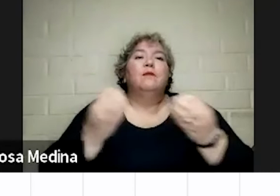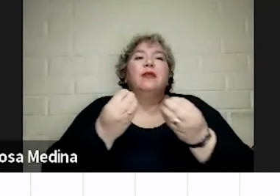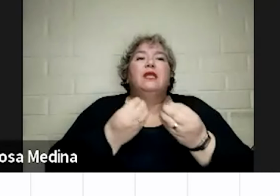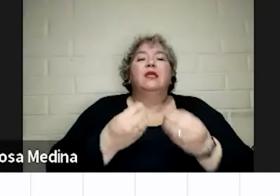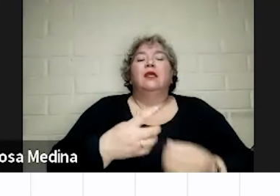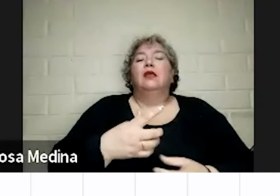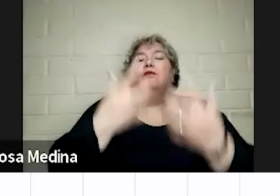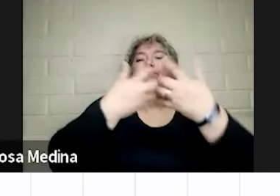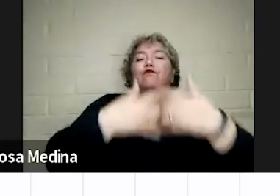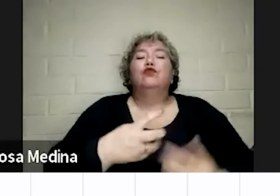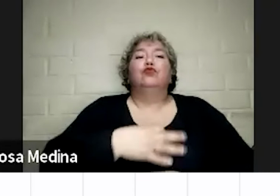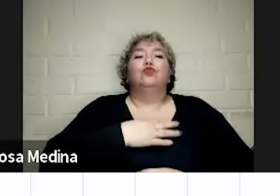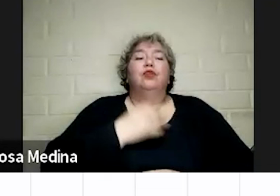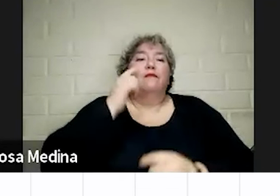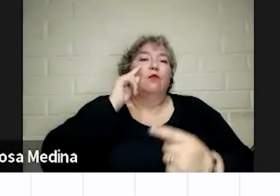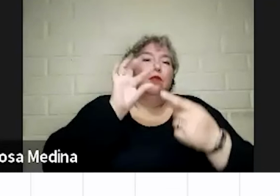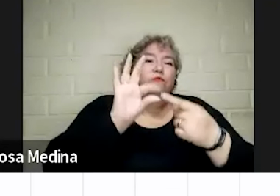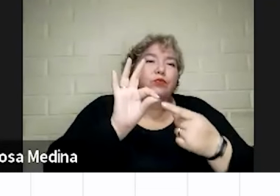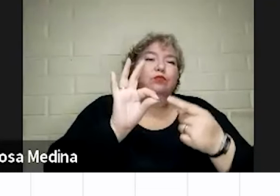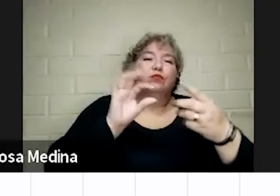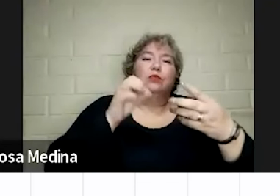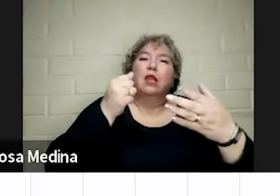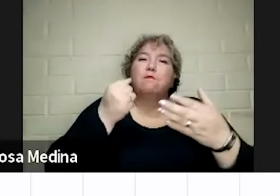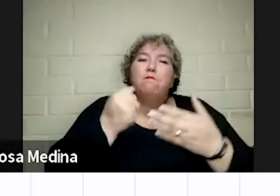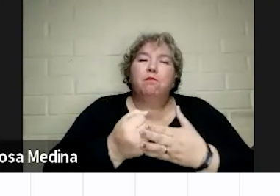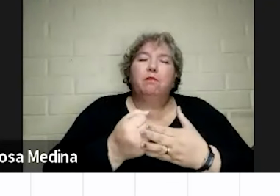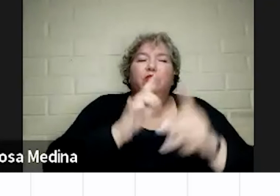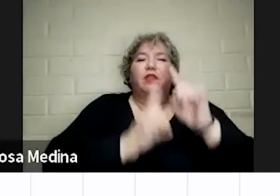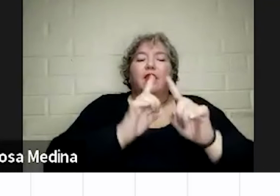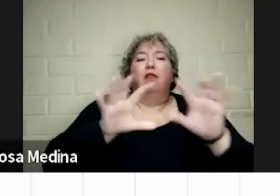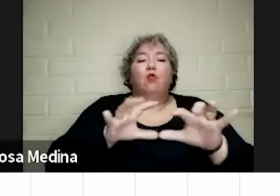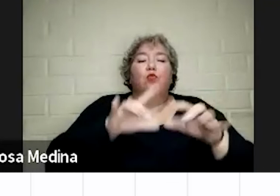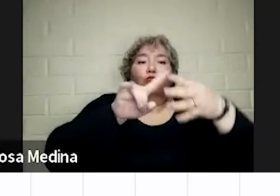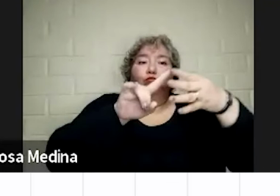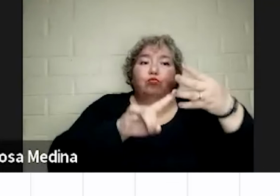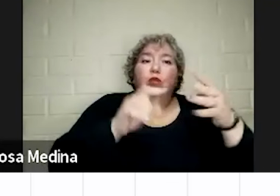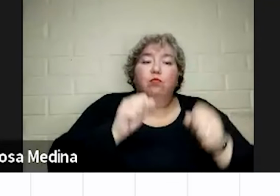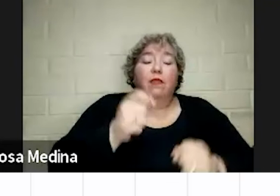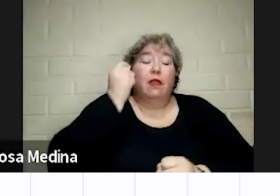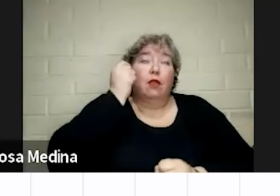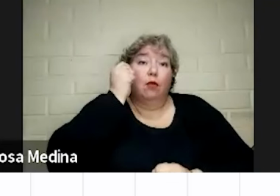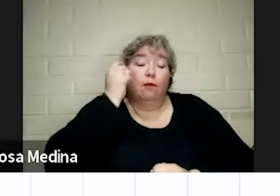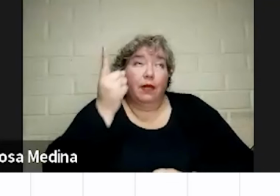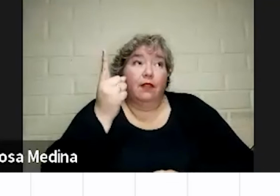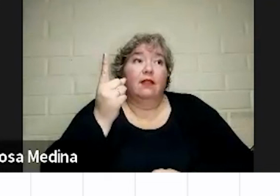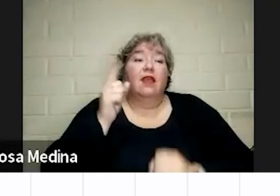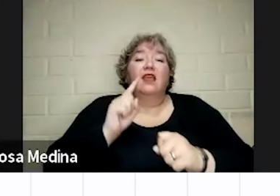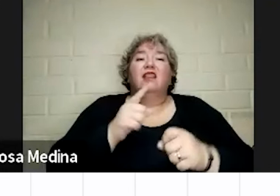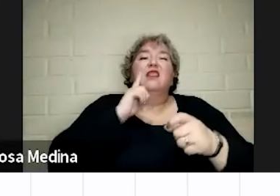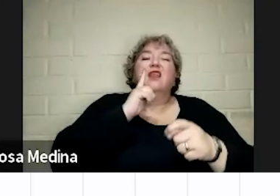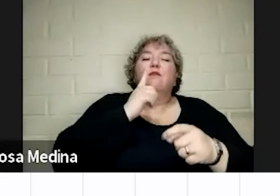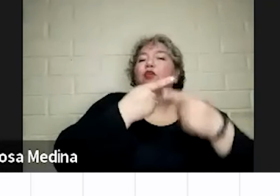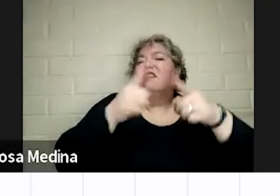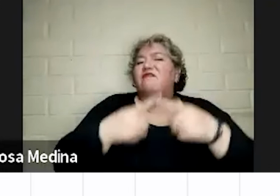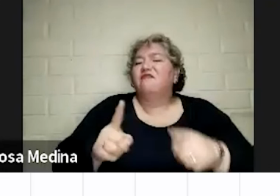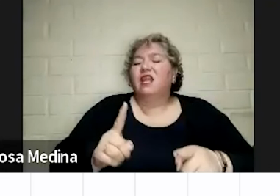puedan identificar el nombre y el impacto de cada uno de sus componentes, y que puedan comprender que todos tenemos un patrón diverso de desarrollo de funciones ejecutivas. Entonces, a